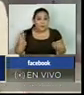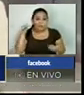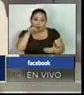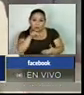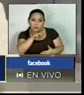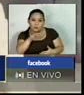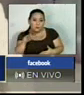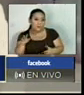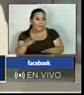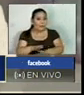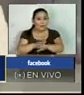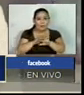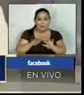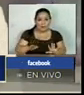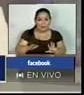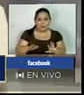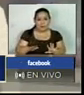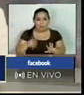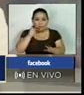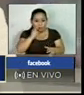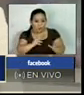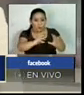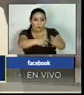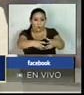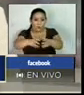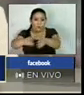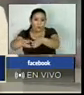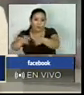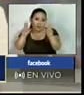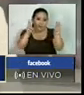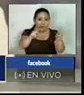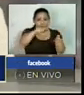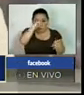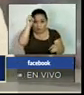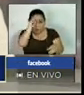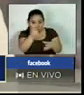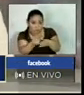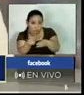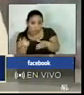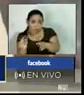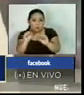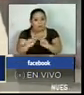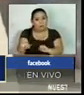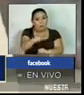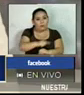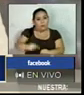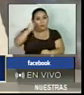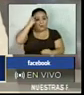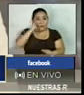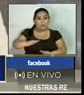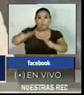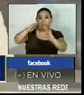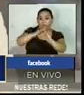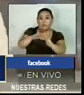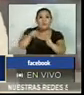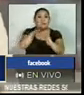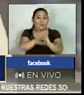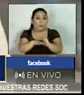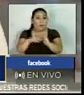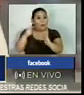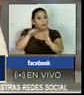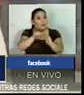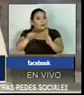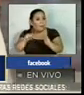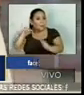estarían liberando además a otros sectores económicos dentro de lo que se considera la cuarentena inteligente. Si bien